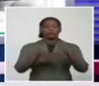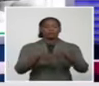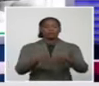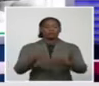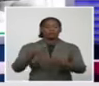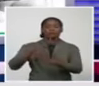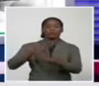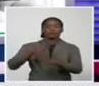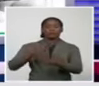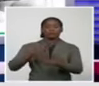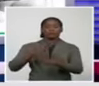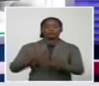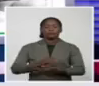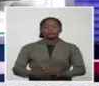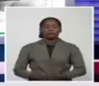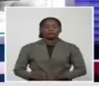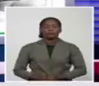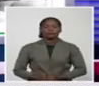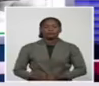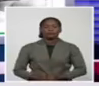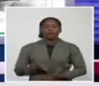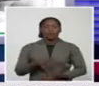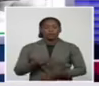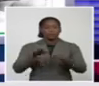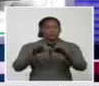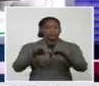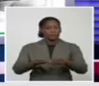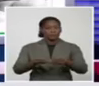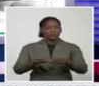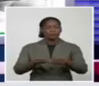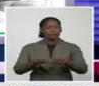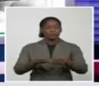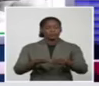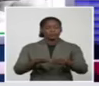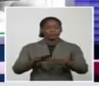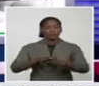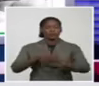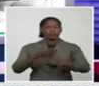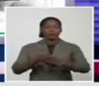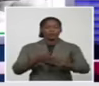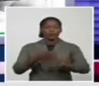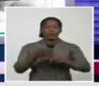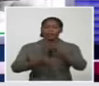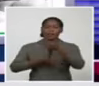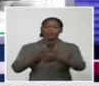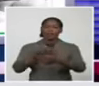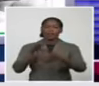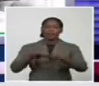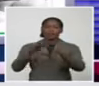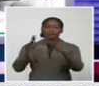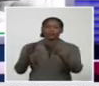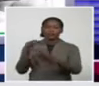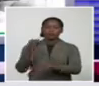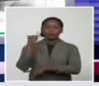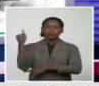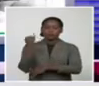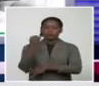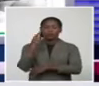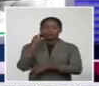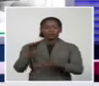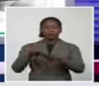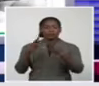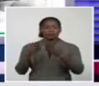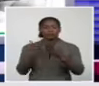más relevantes en esta jornada. Nos vamos a una pausa antes de conocer la situación internacional debido al impacto de la